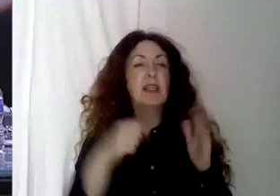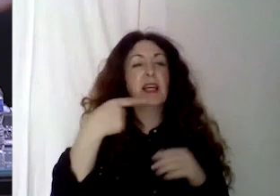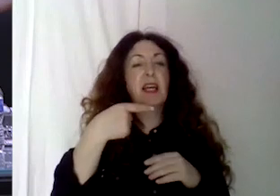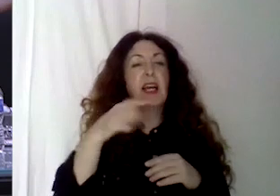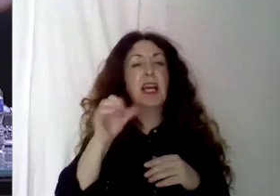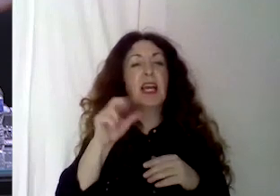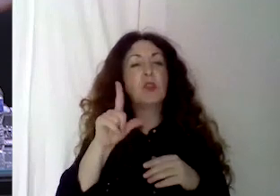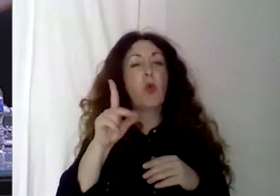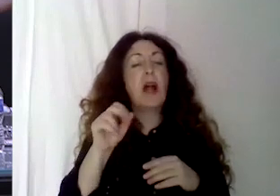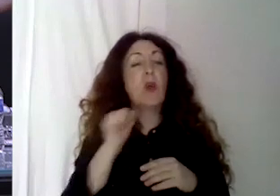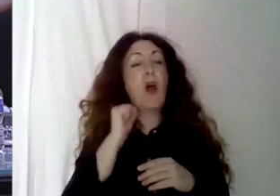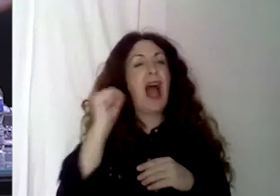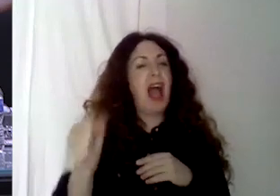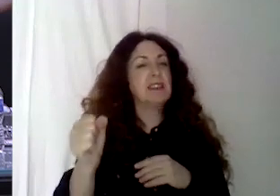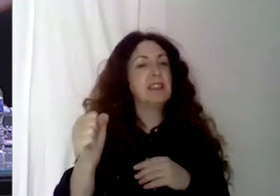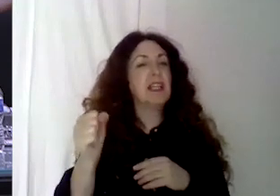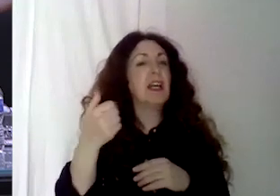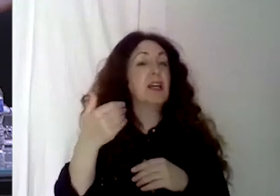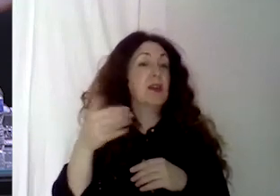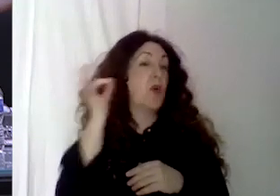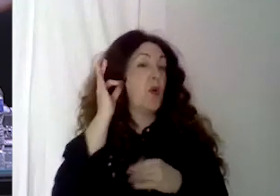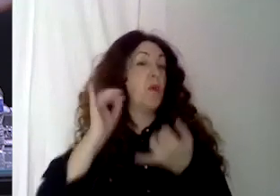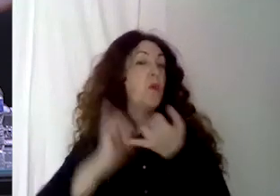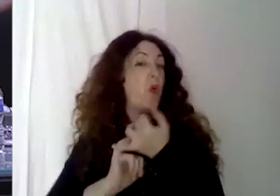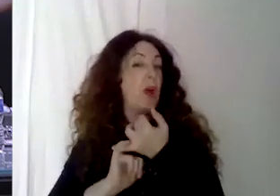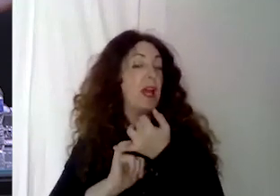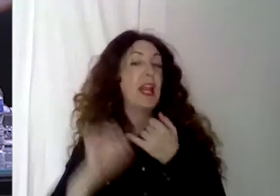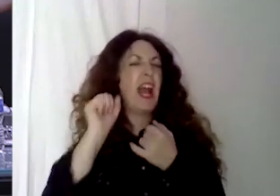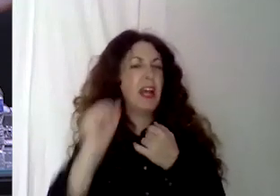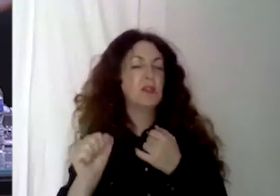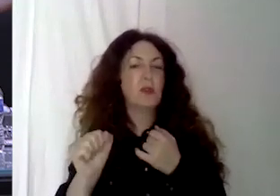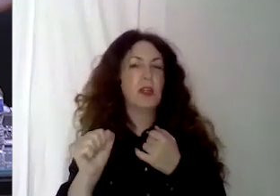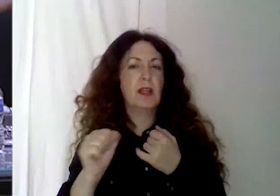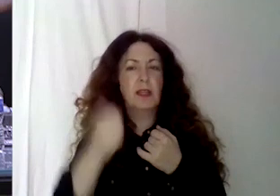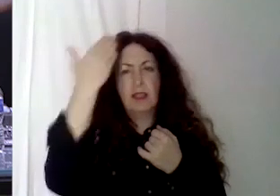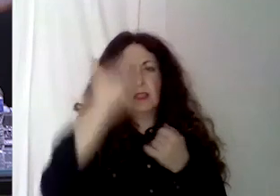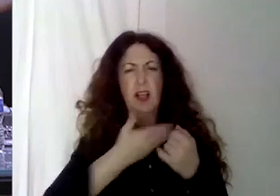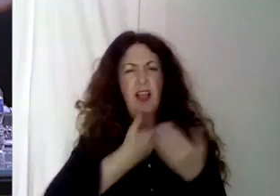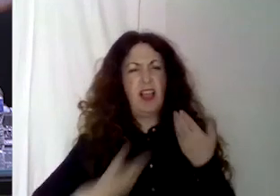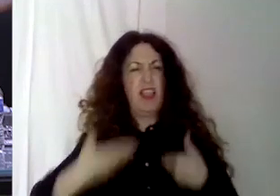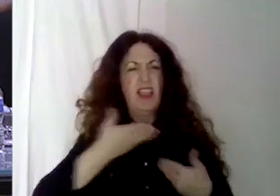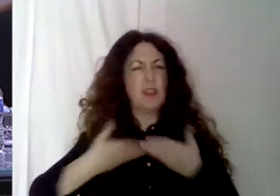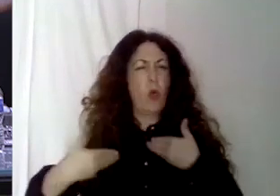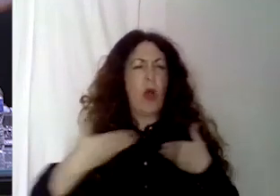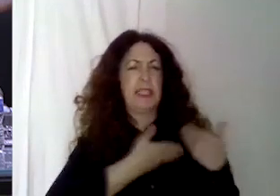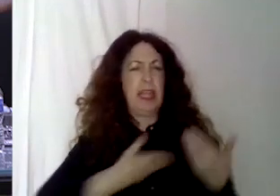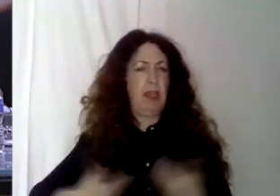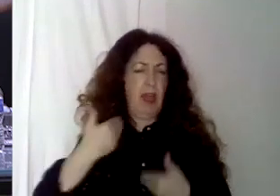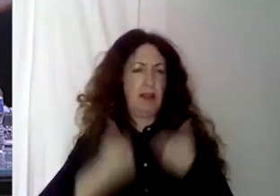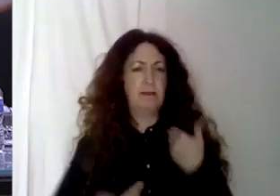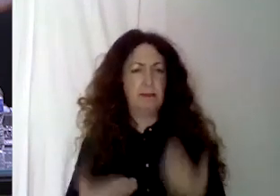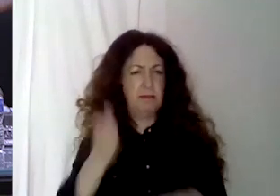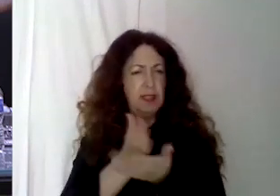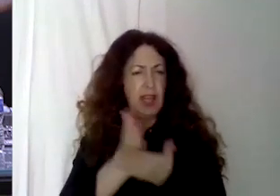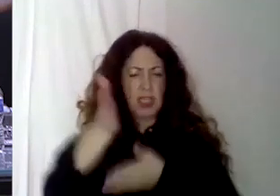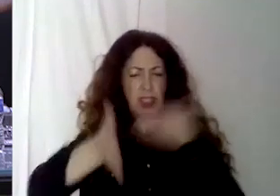Gesualdo asesina a la mujer, lo sabéis, y la descuartiza o ayuda a hacerlo.